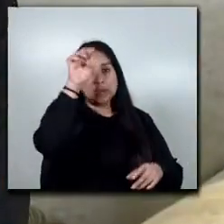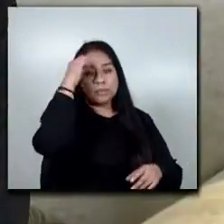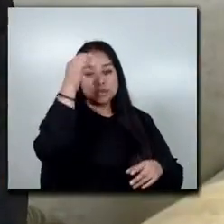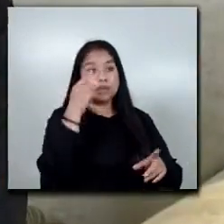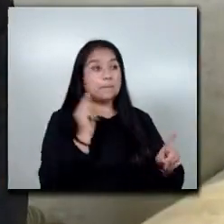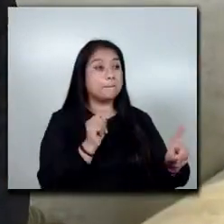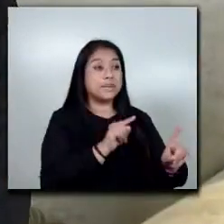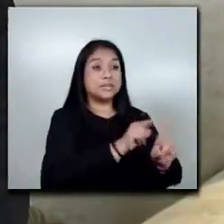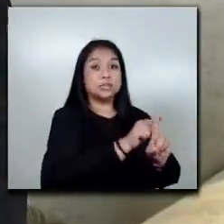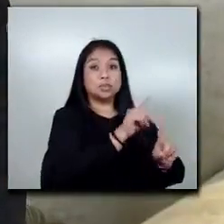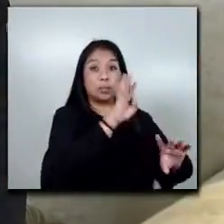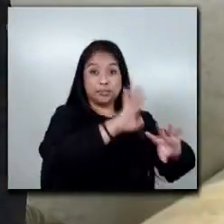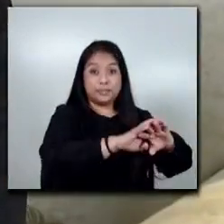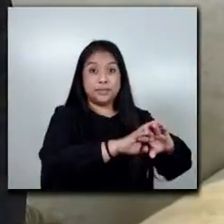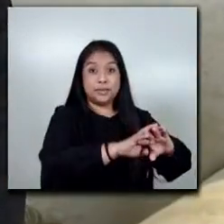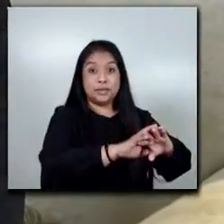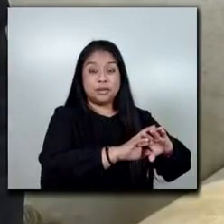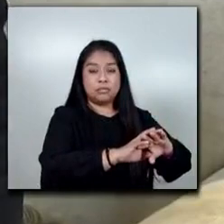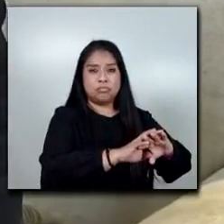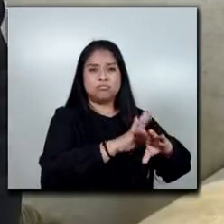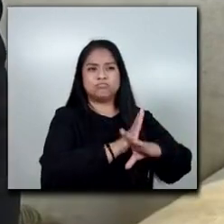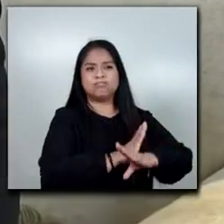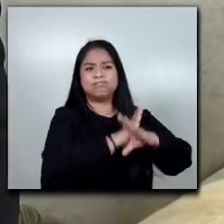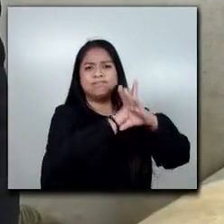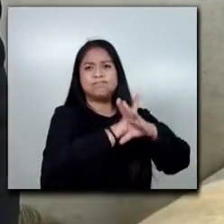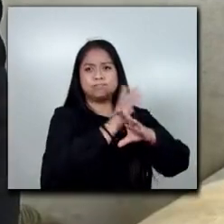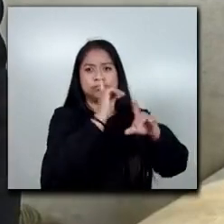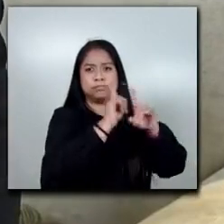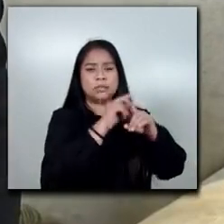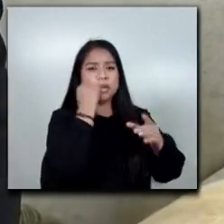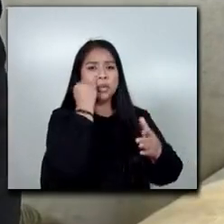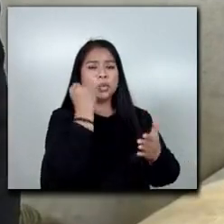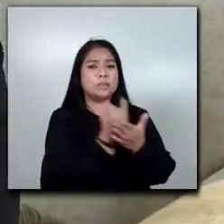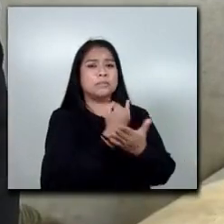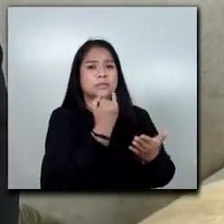penal garantiza una investigación